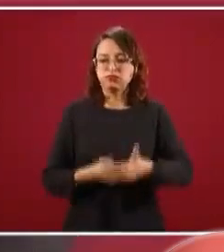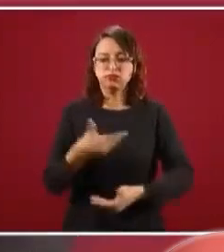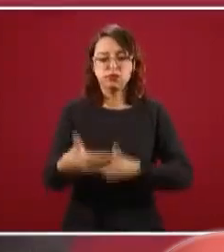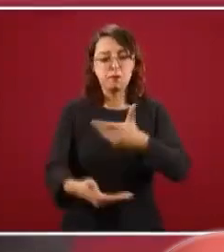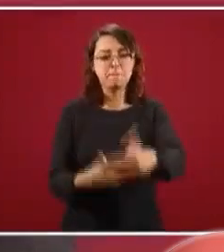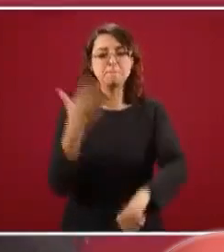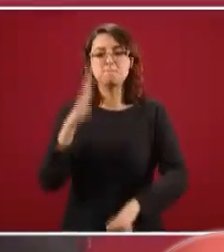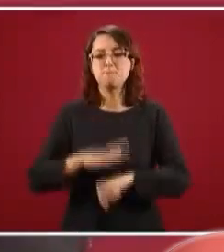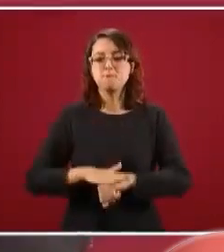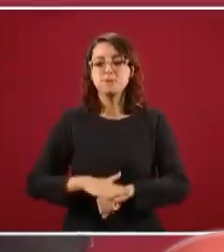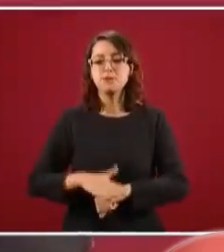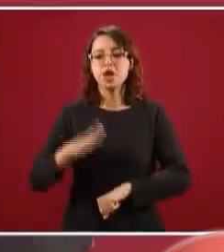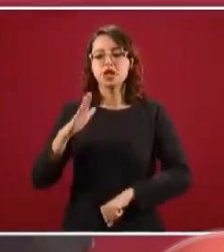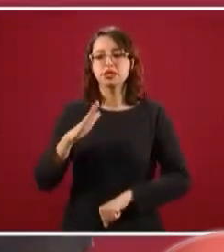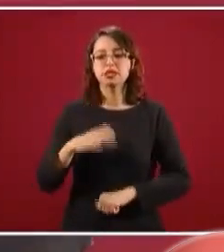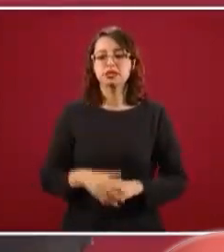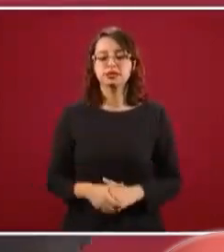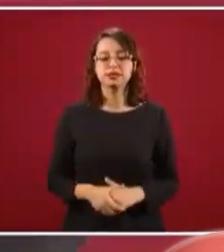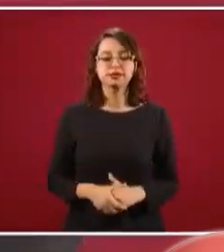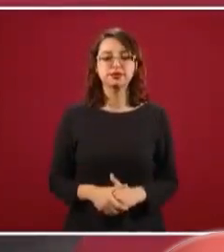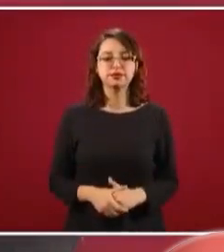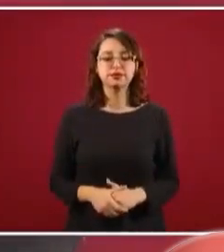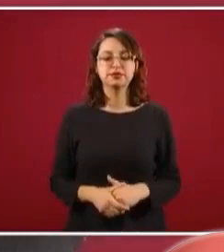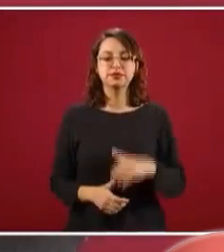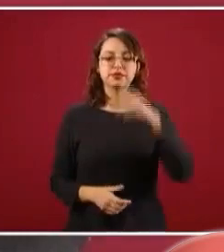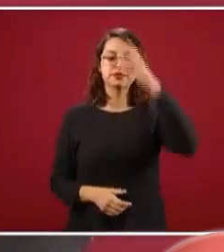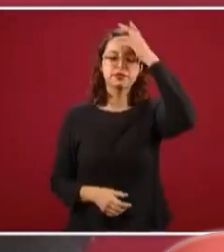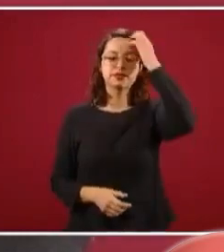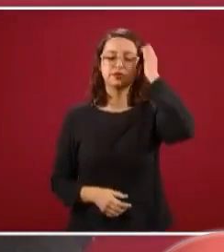más. Ya no